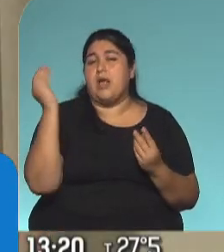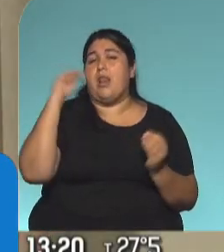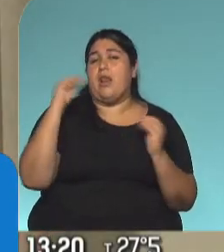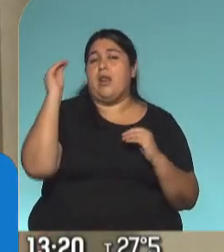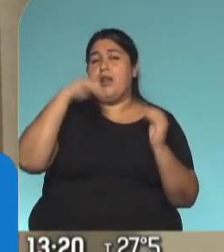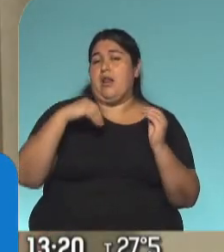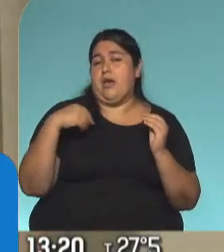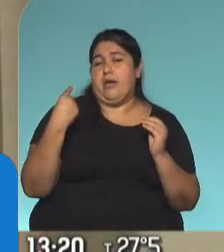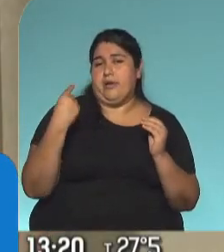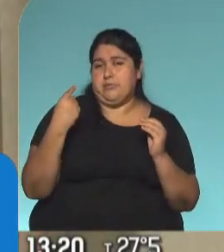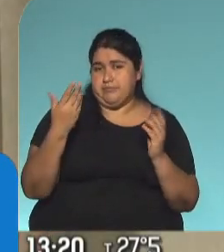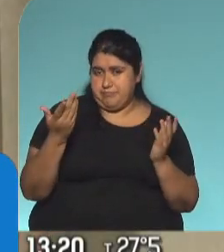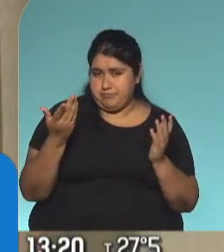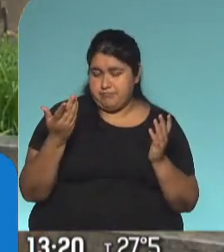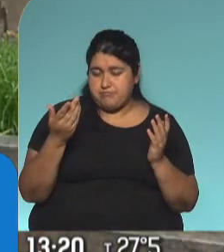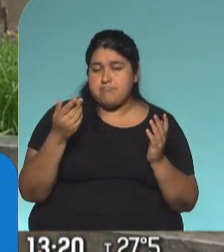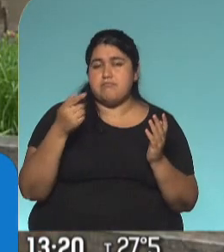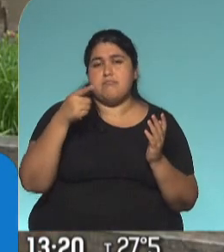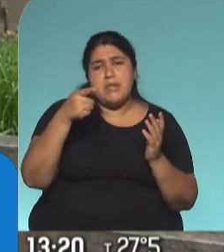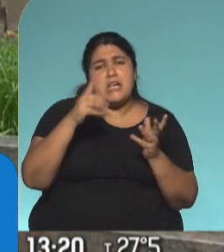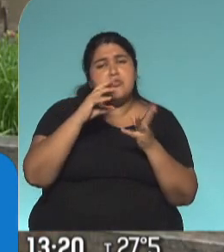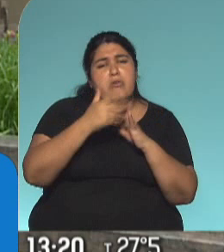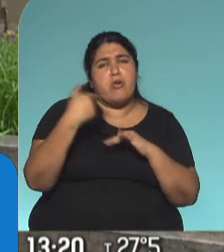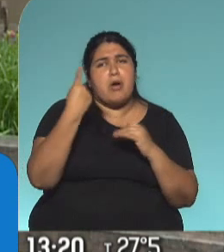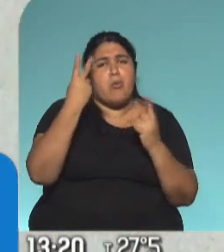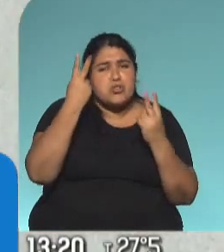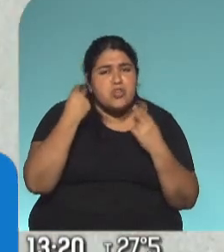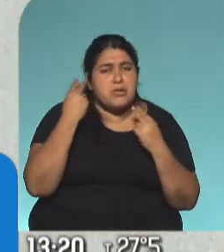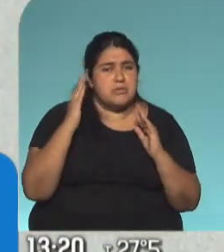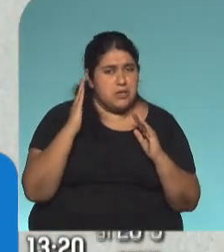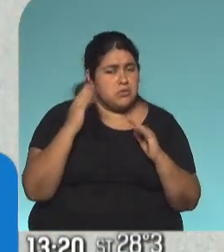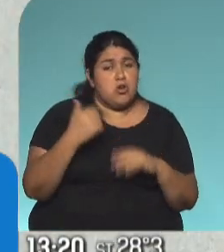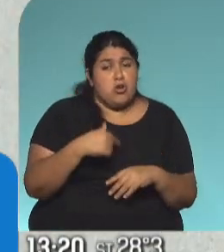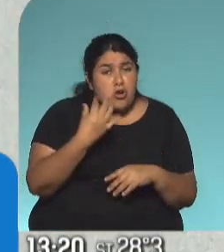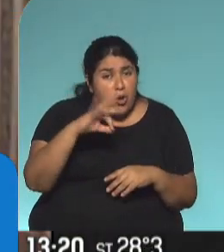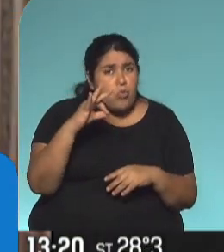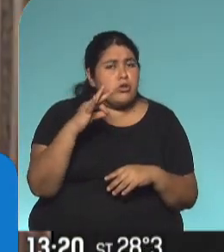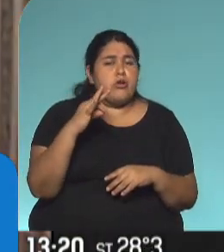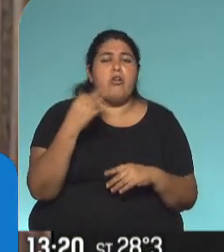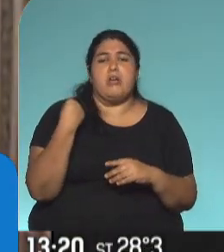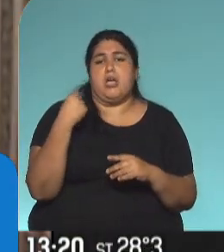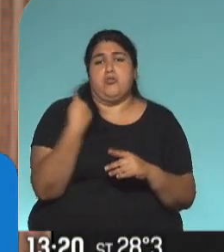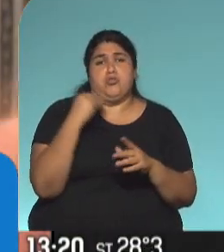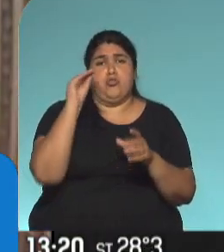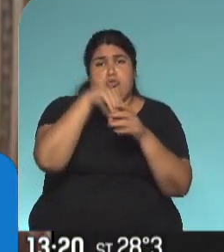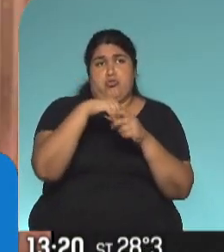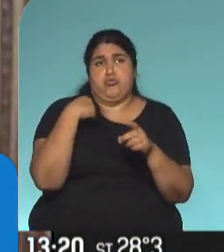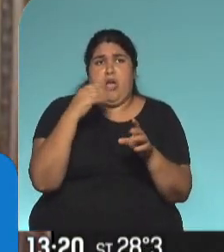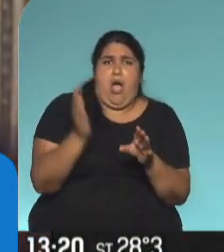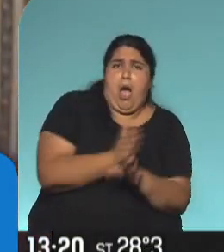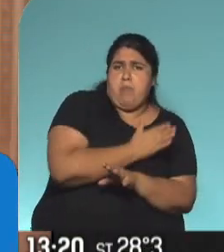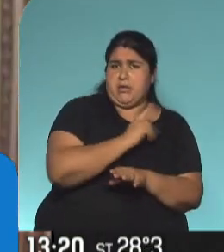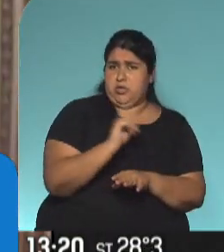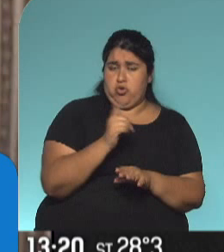cantinflada. No volvió a la relación, volvió al sometimiento. Nosotros al único, y no es que nos alejamos, pusimos condiciones. Señores